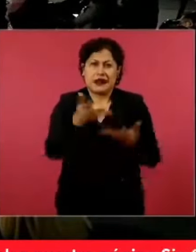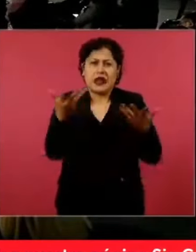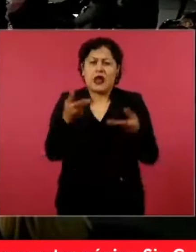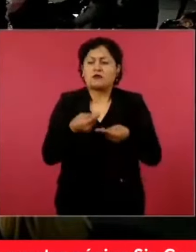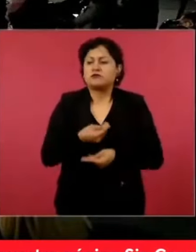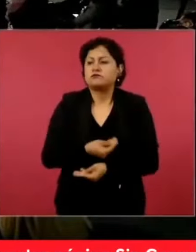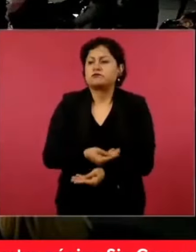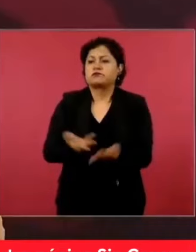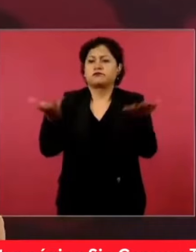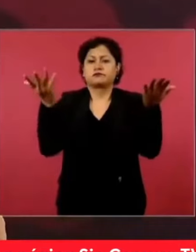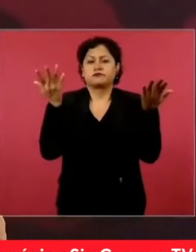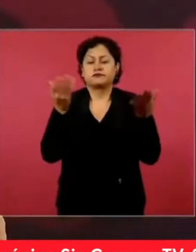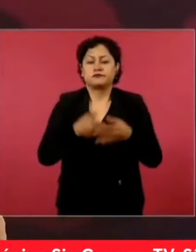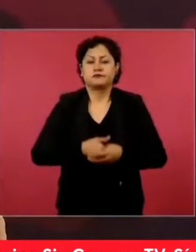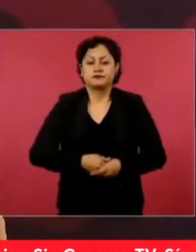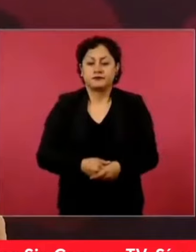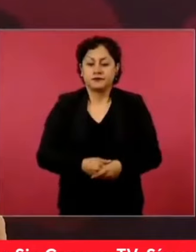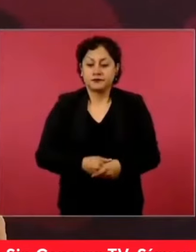Entonces,